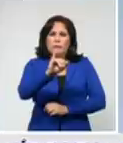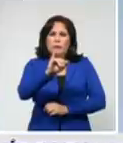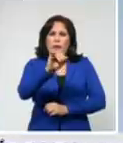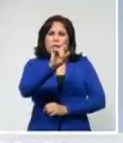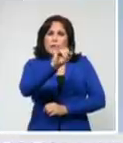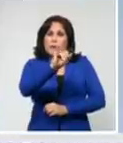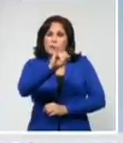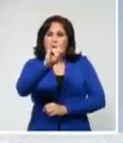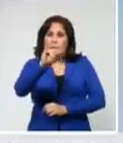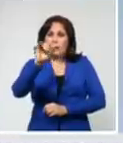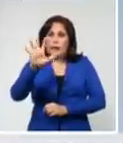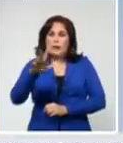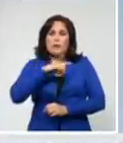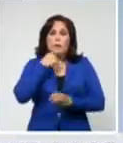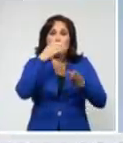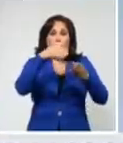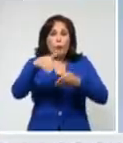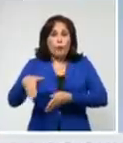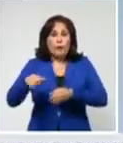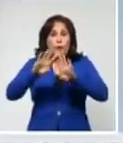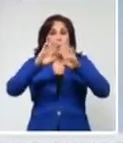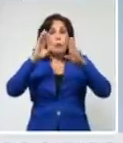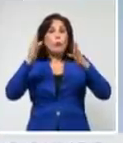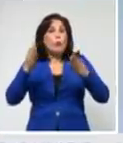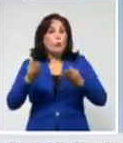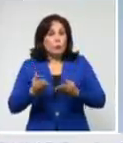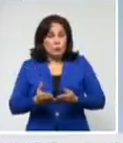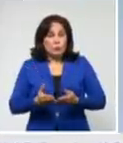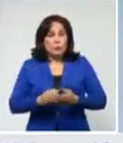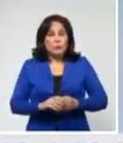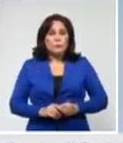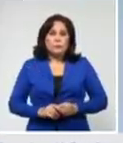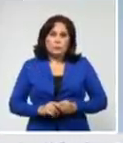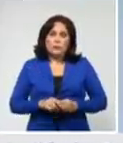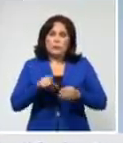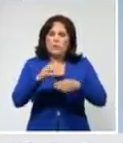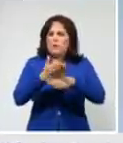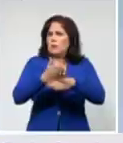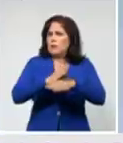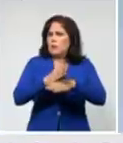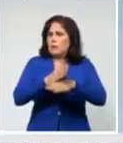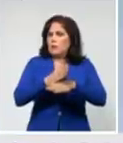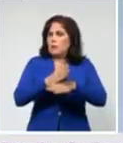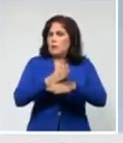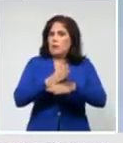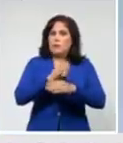946.665 fallecidos en el mundo, que representa una letalidad de